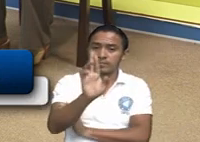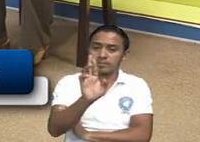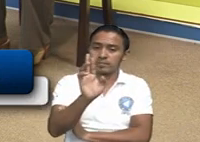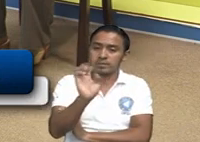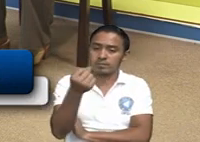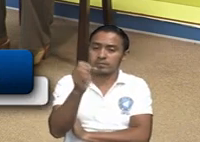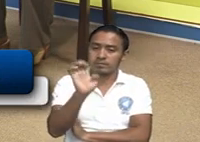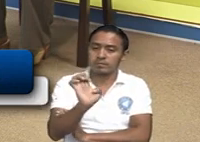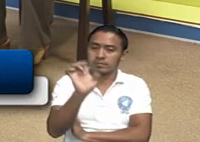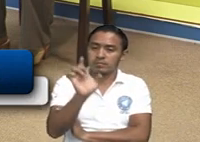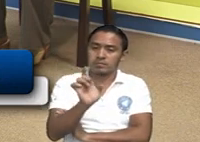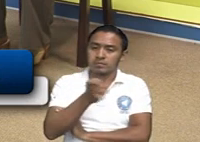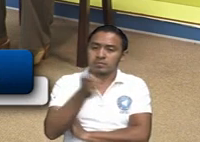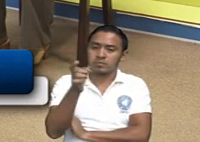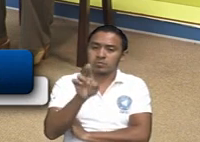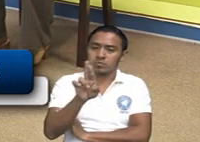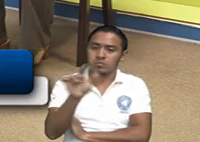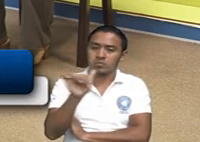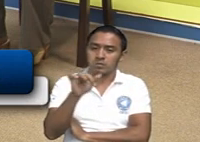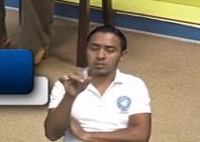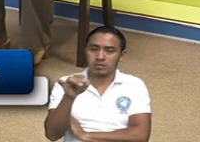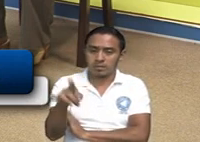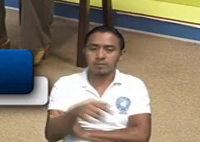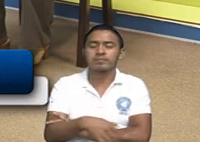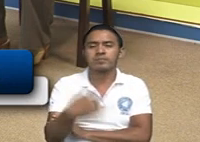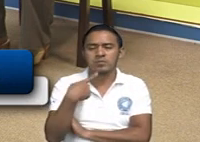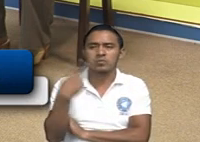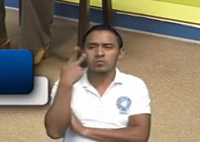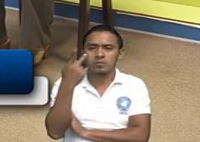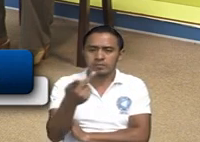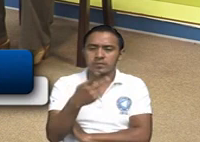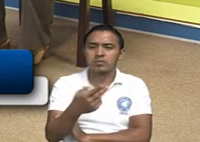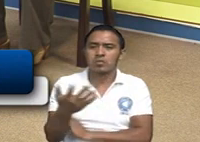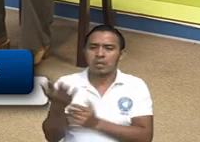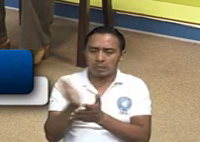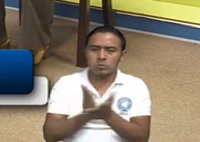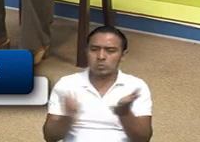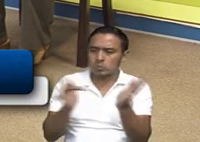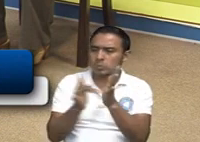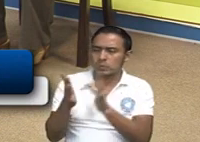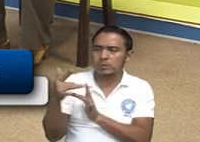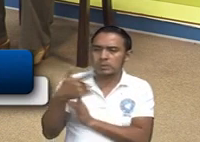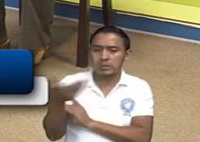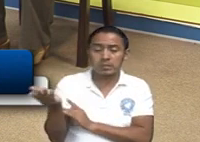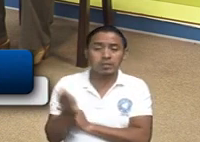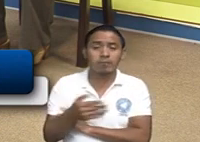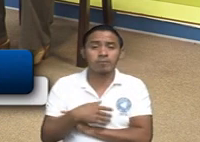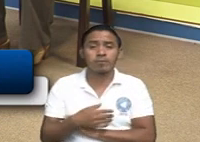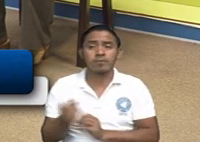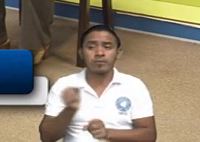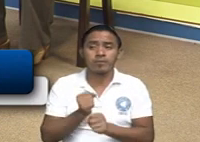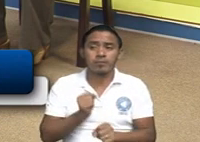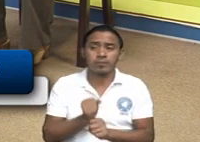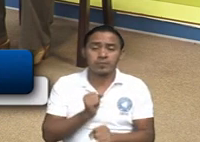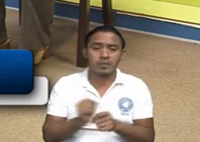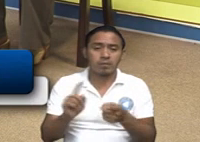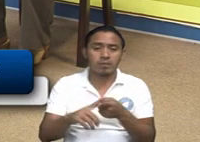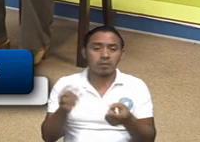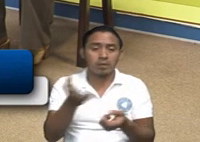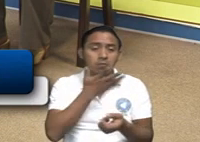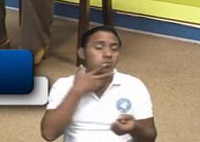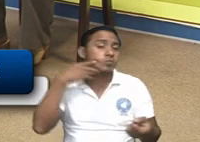de la sexualidad y yo he visto algunos hermanos cristianos que están trabajando con